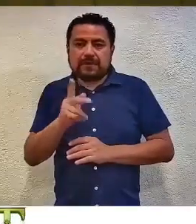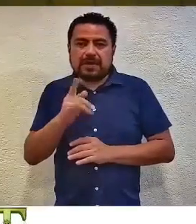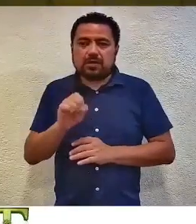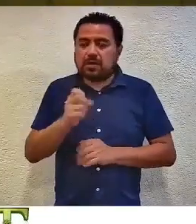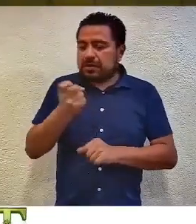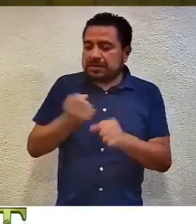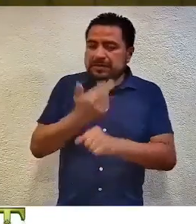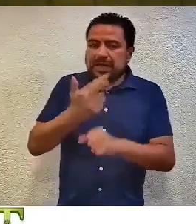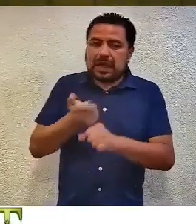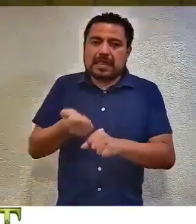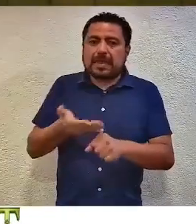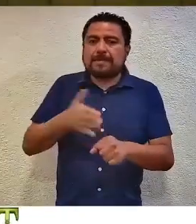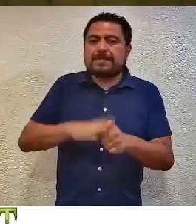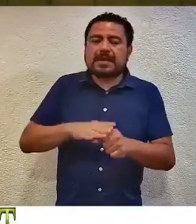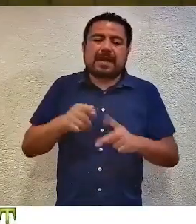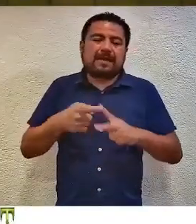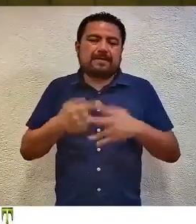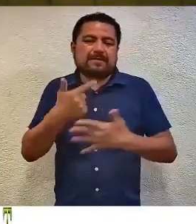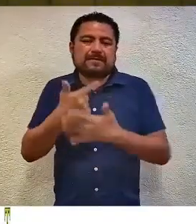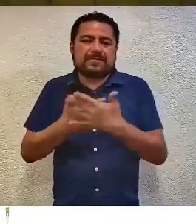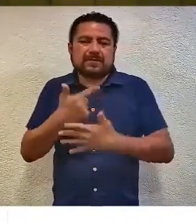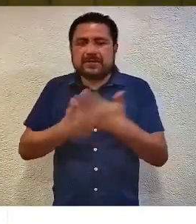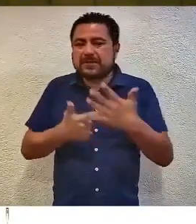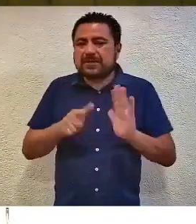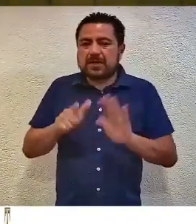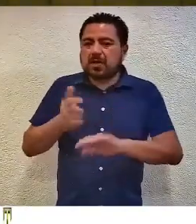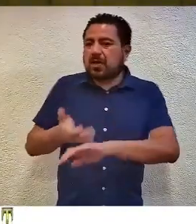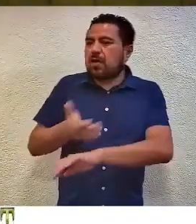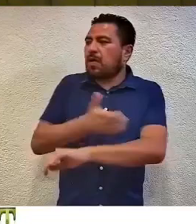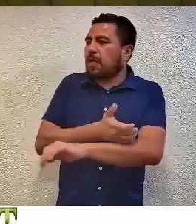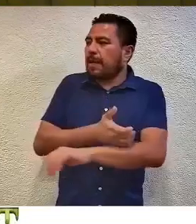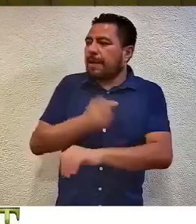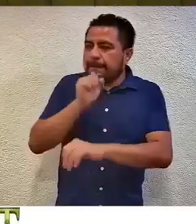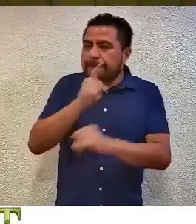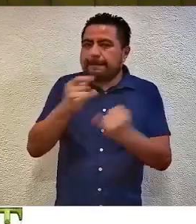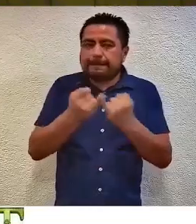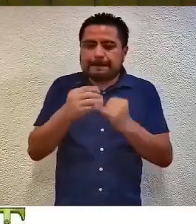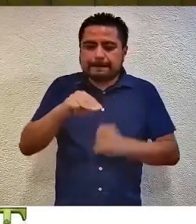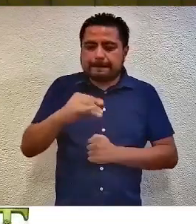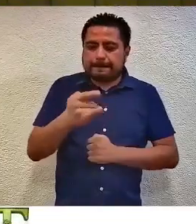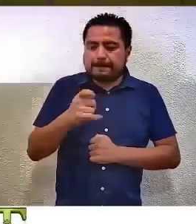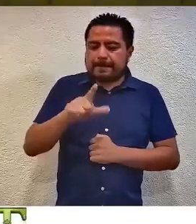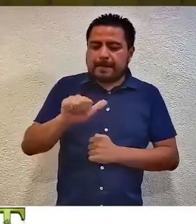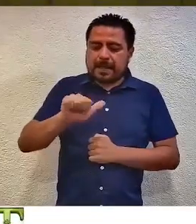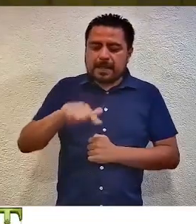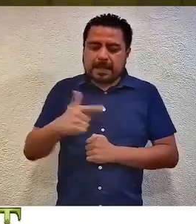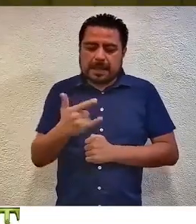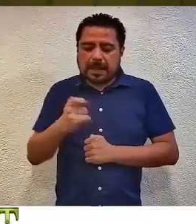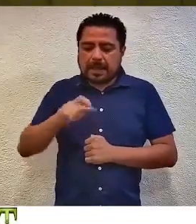secretario de Administración y Finanzas era el compañero Miguel Ángel.